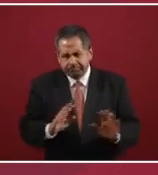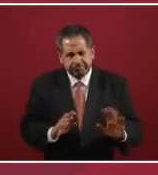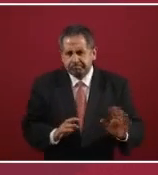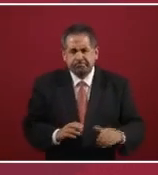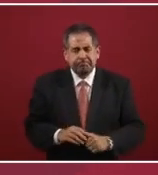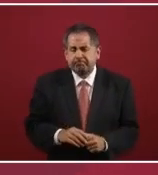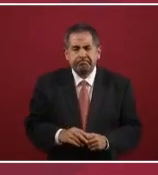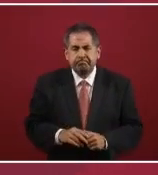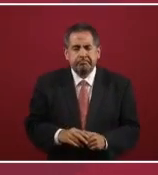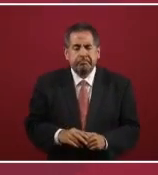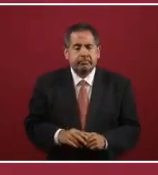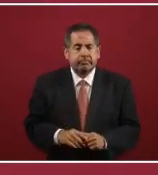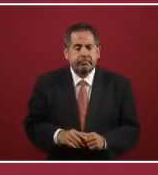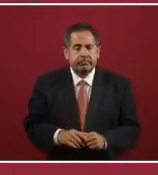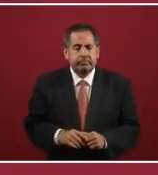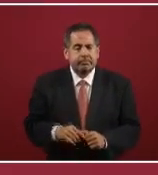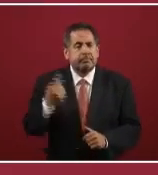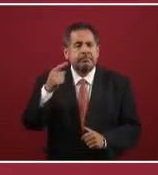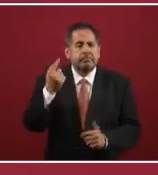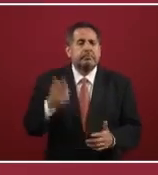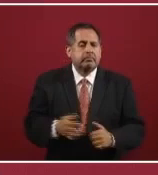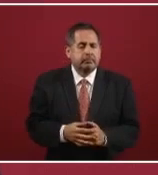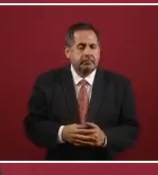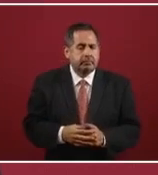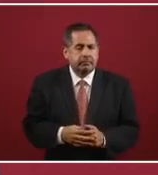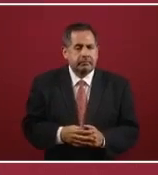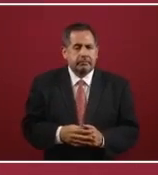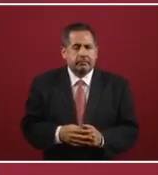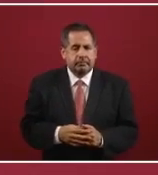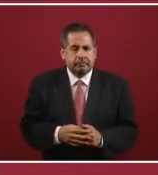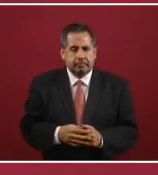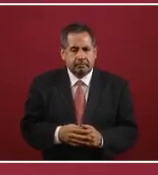este para qué